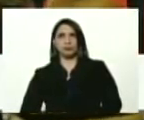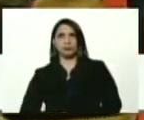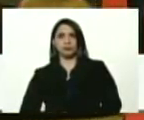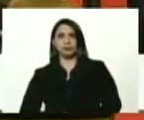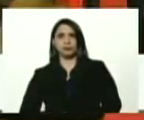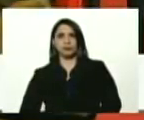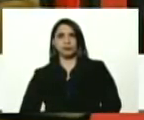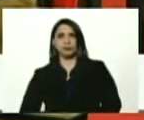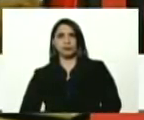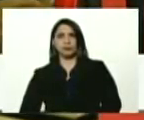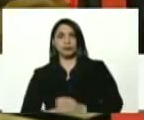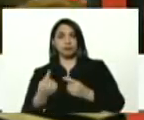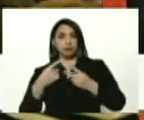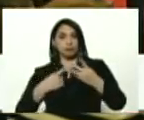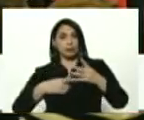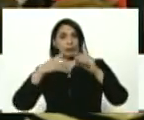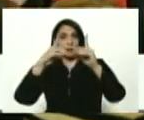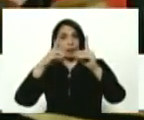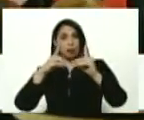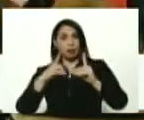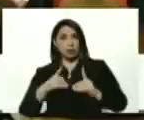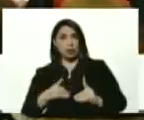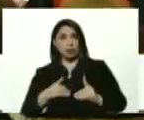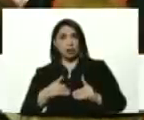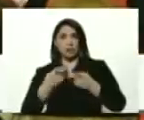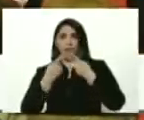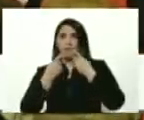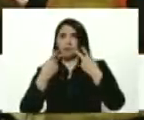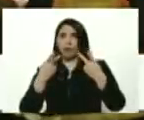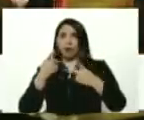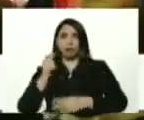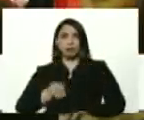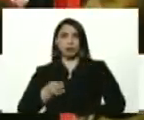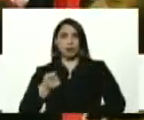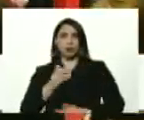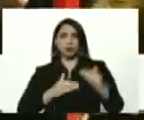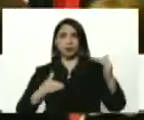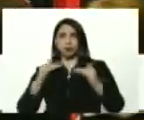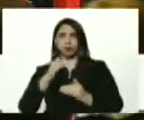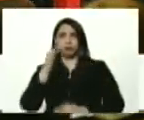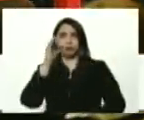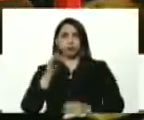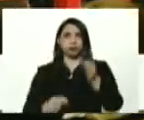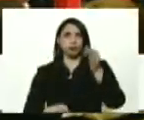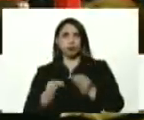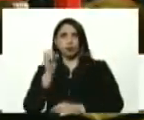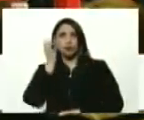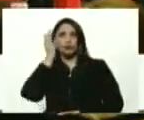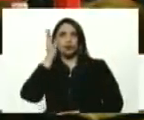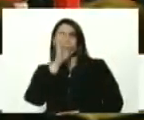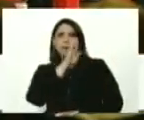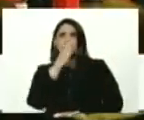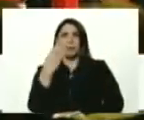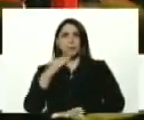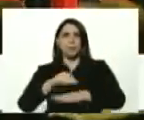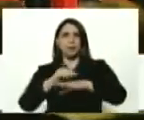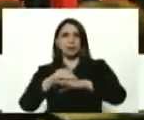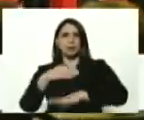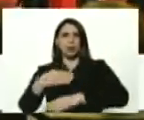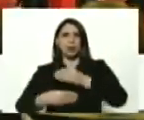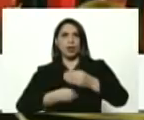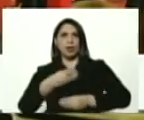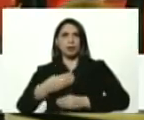Fue precisamente una decisión que emana de este Tribunal Supremo de Justicia, que surge en medio de lo que ha sido la petición realizada